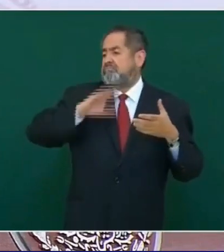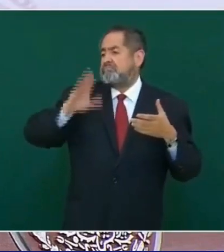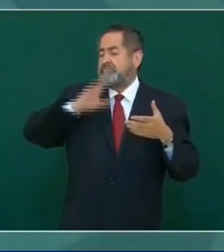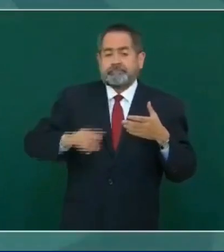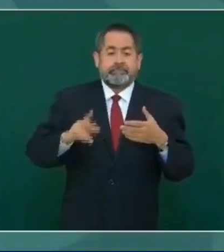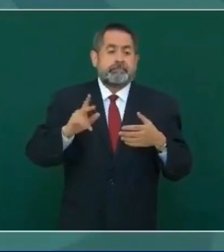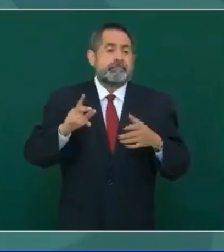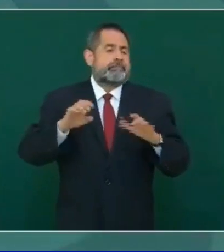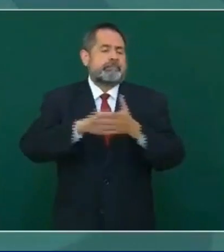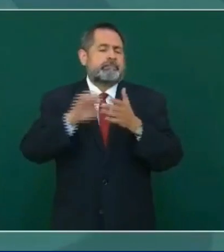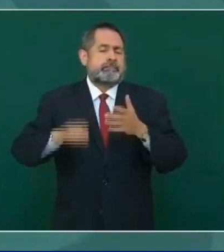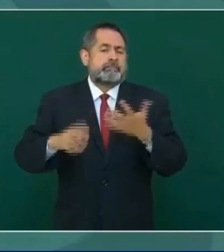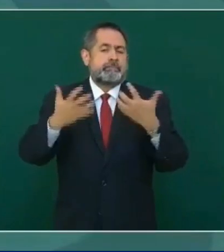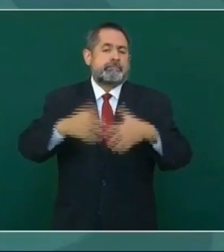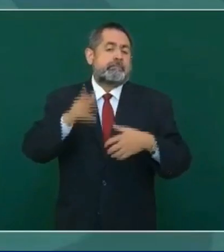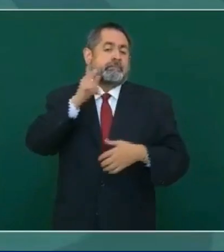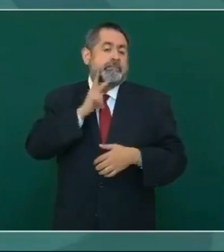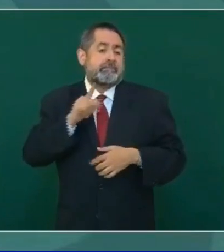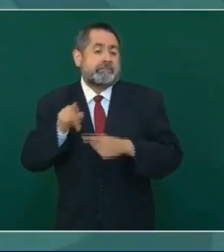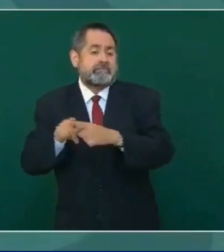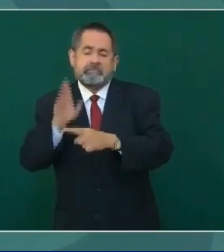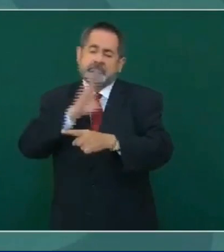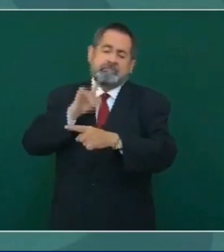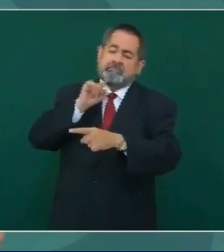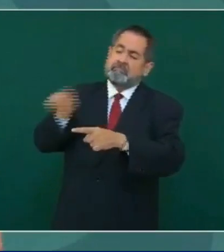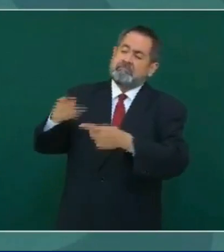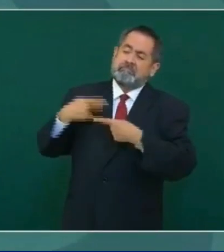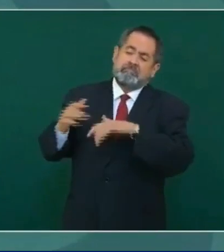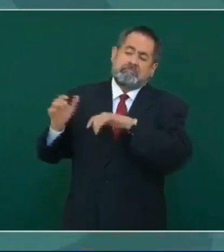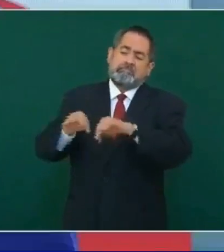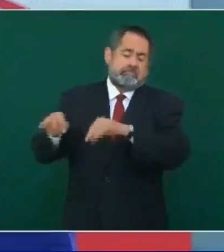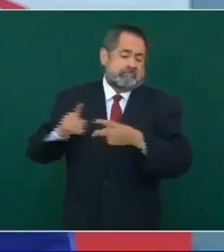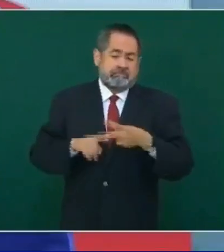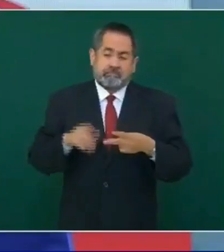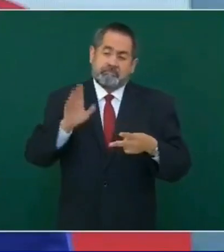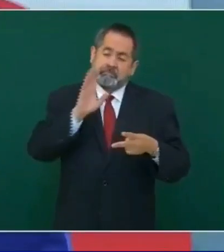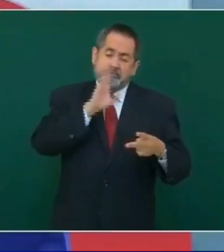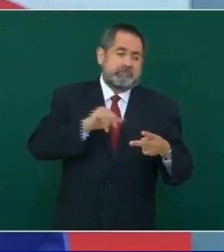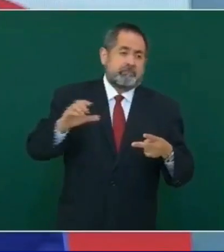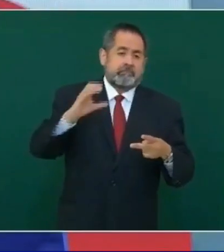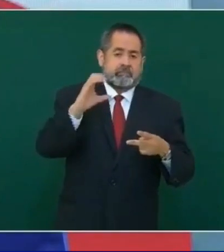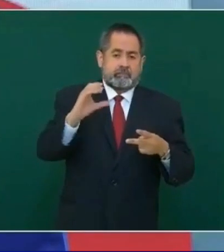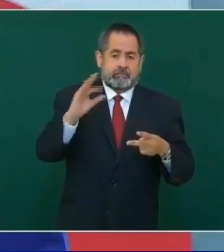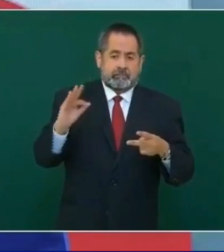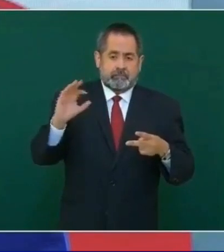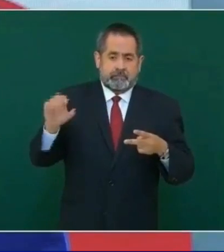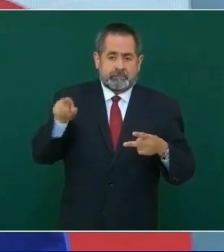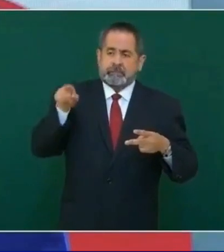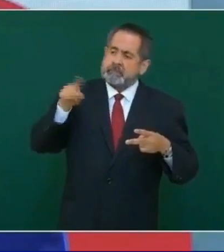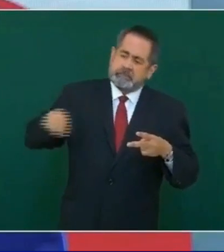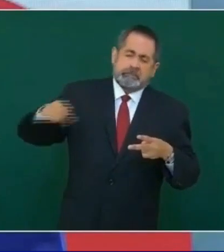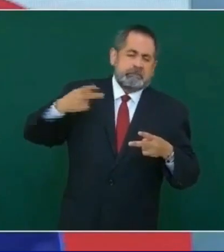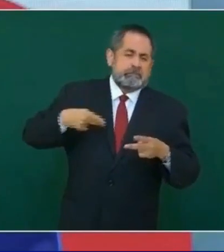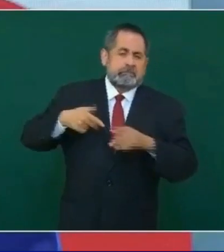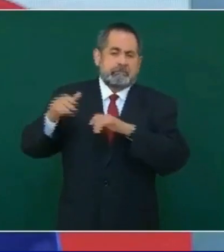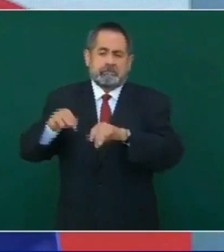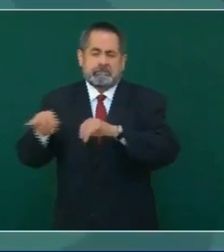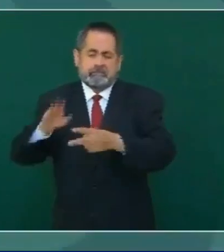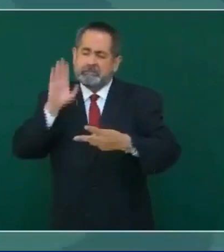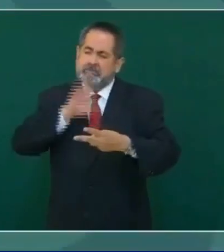Pemex por los trabajadores. Está mal la Comisión Federal de Electricidad por los